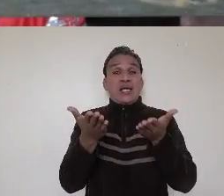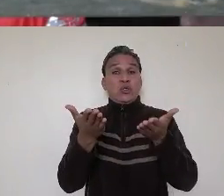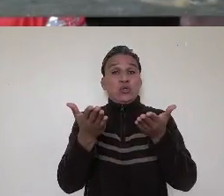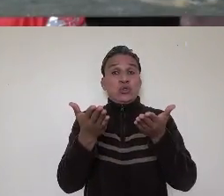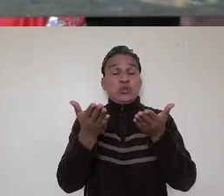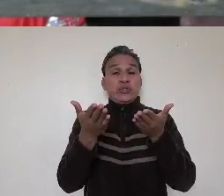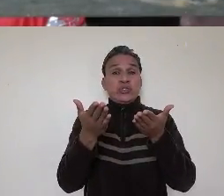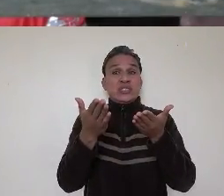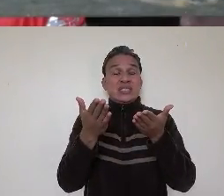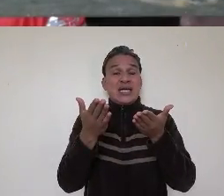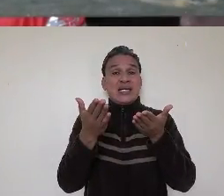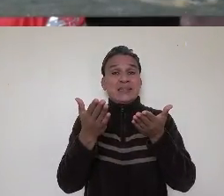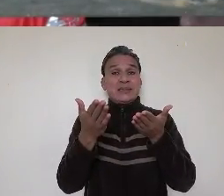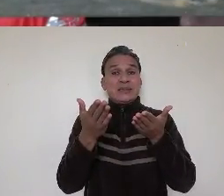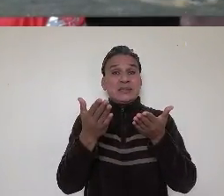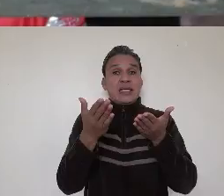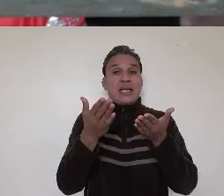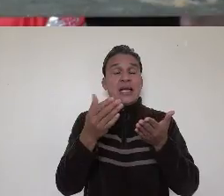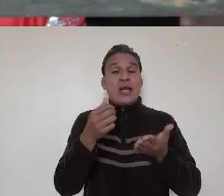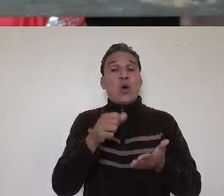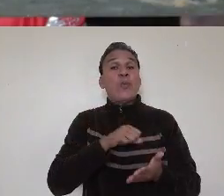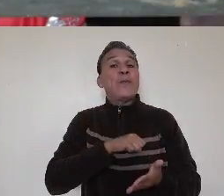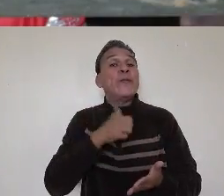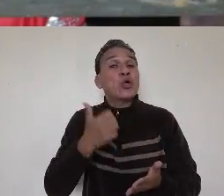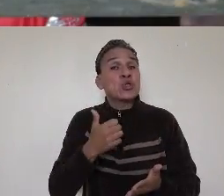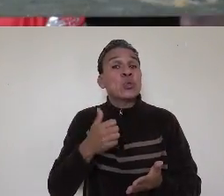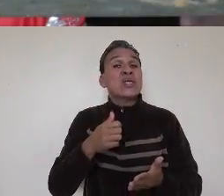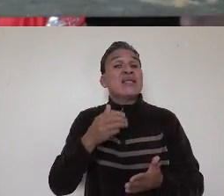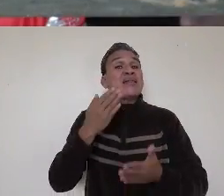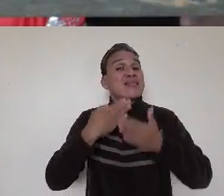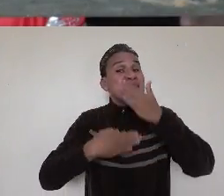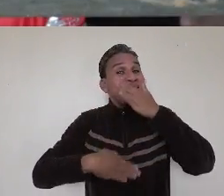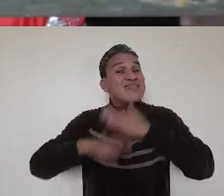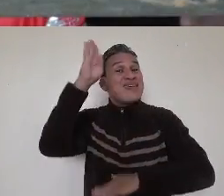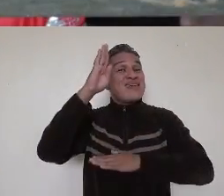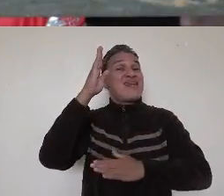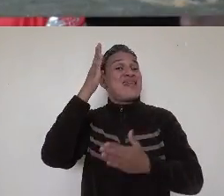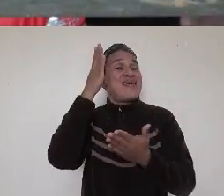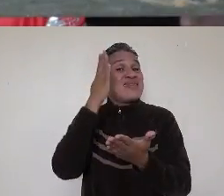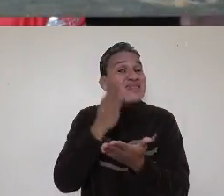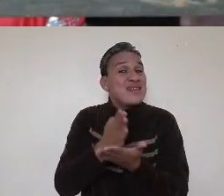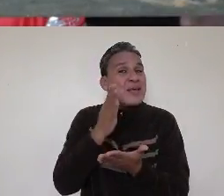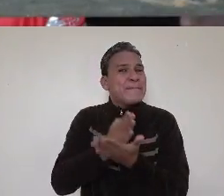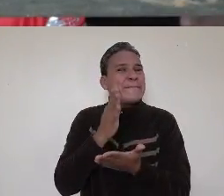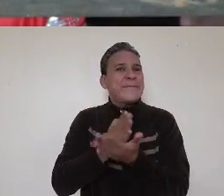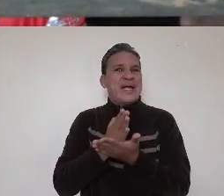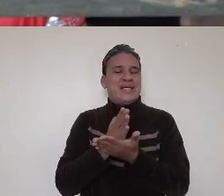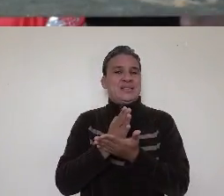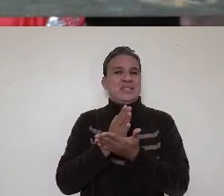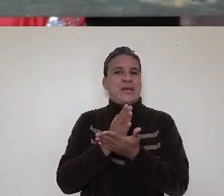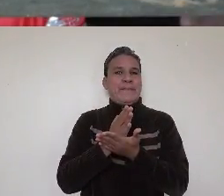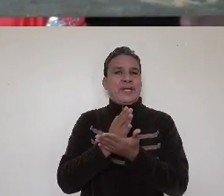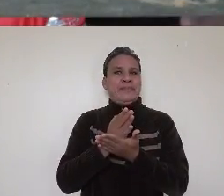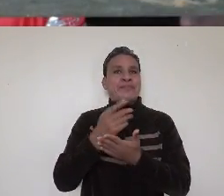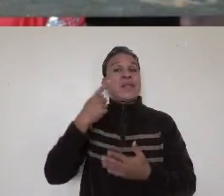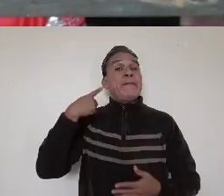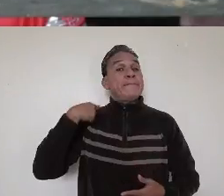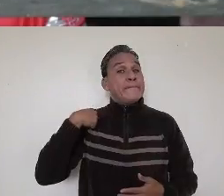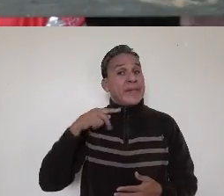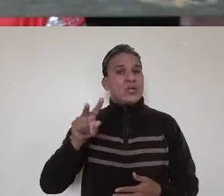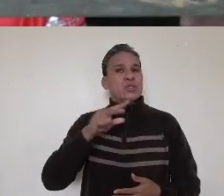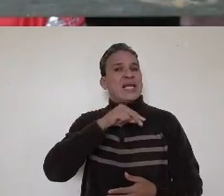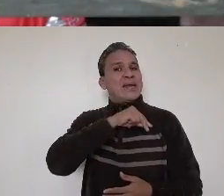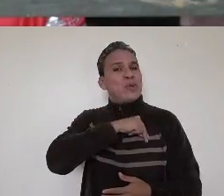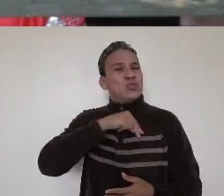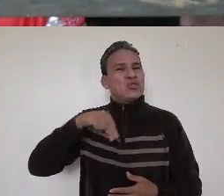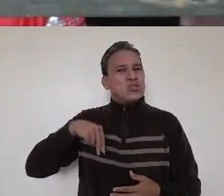la posibilidad de ir a la eternidad para siempre. Pero tenemos nosotros